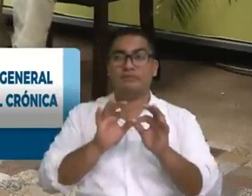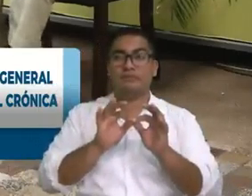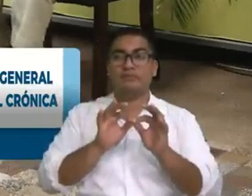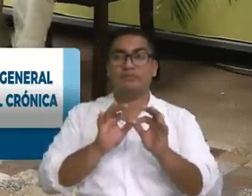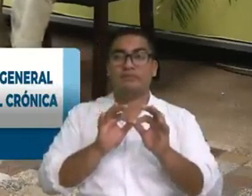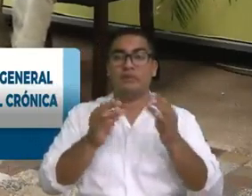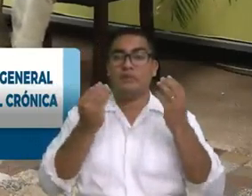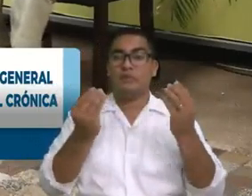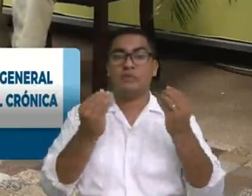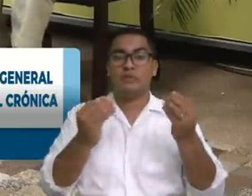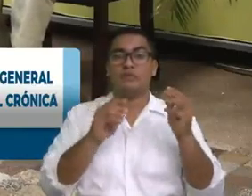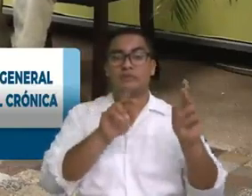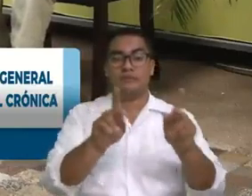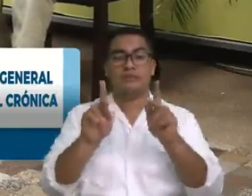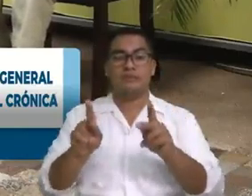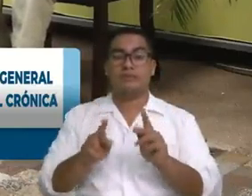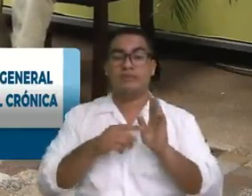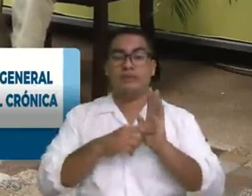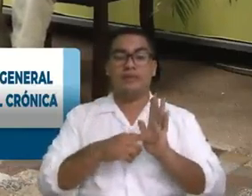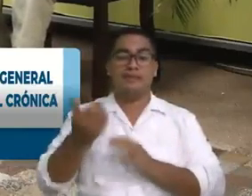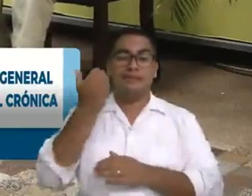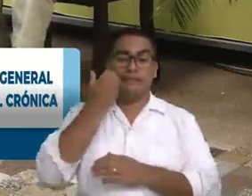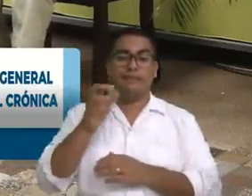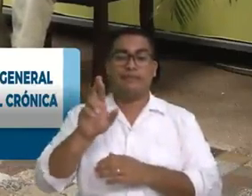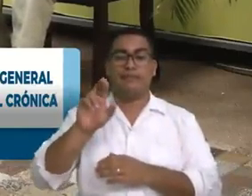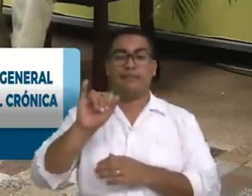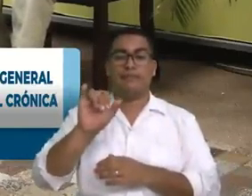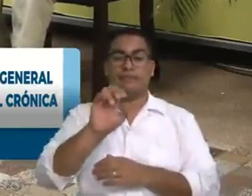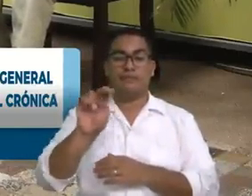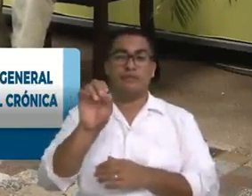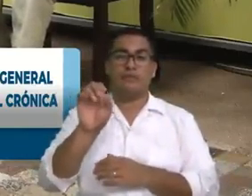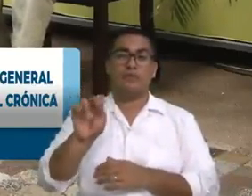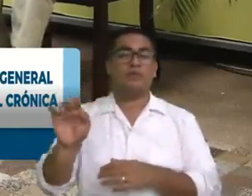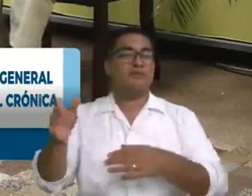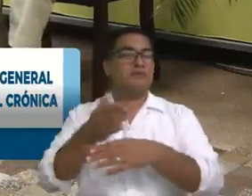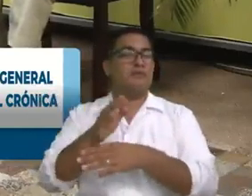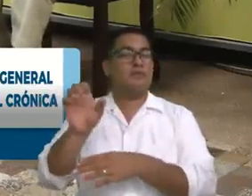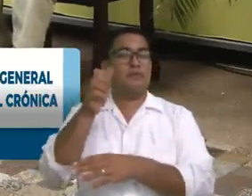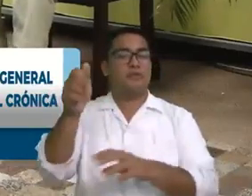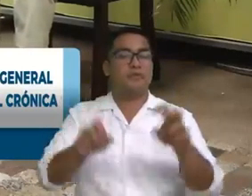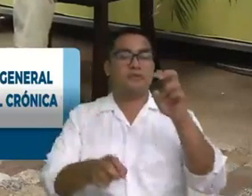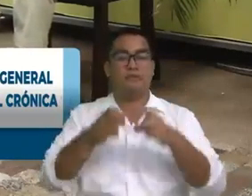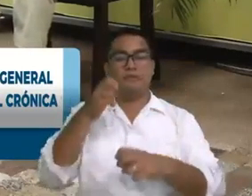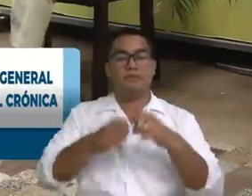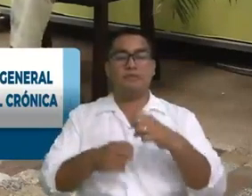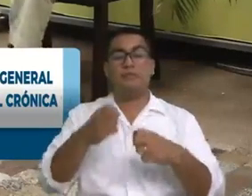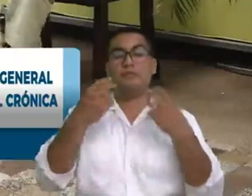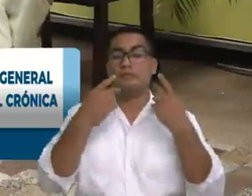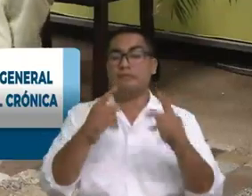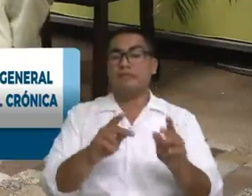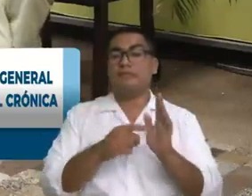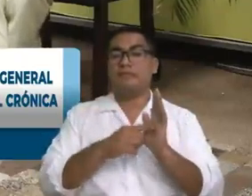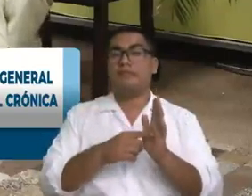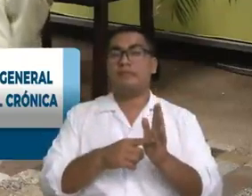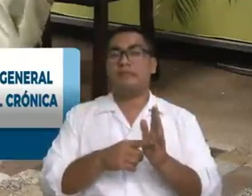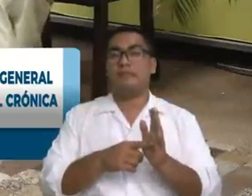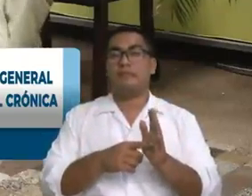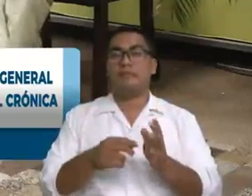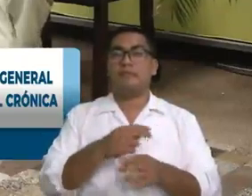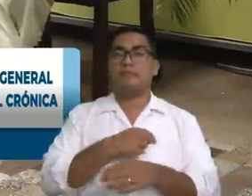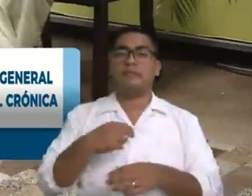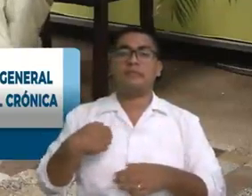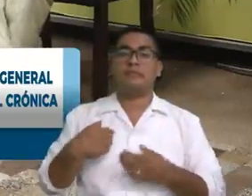pacientes con enfermedades renales, llegan más con otros problemas crónicos, pero cuando llegan nosotros les hacemos